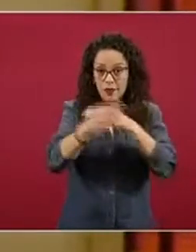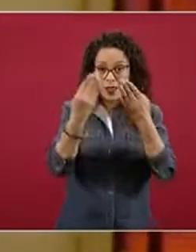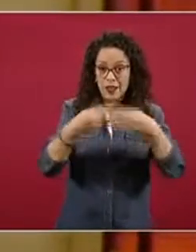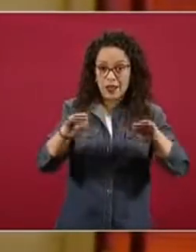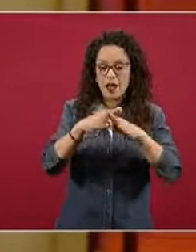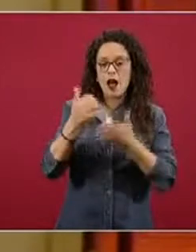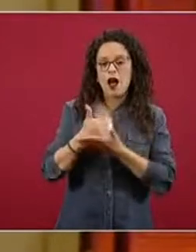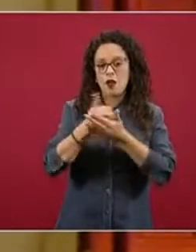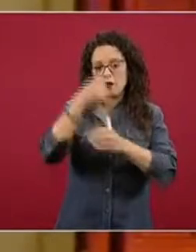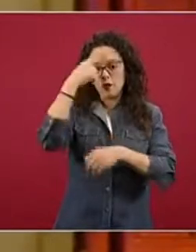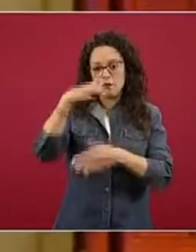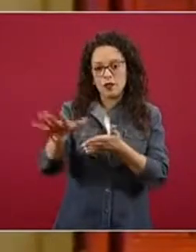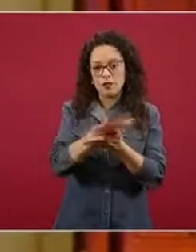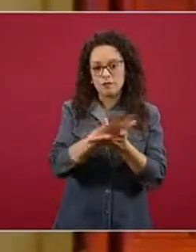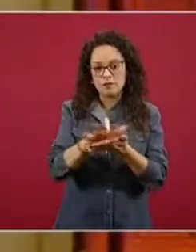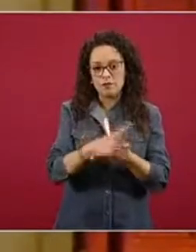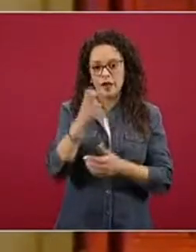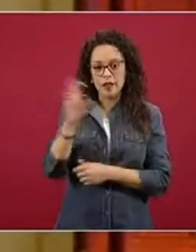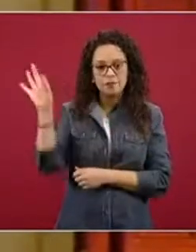vector.